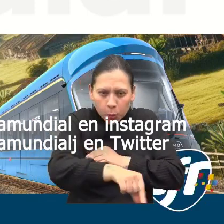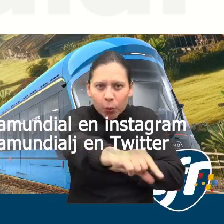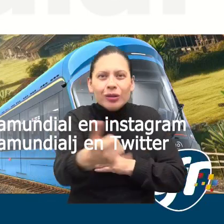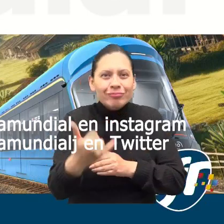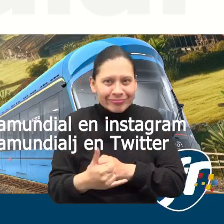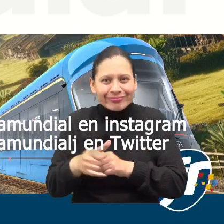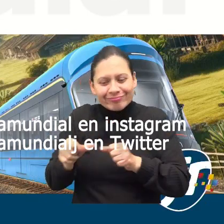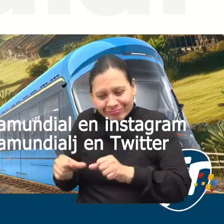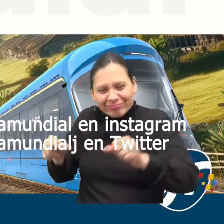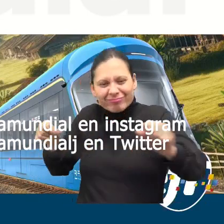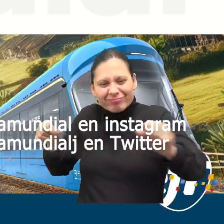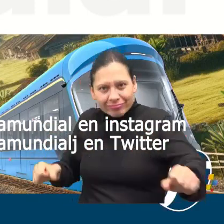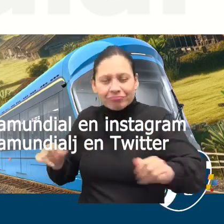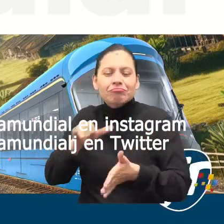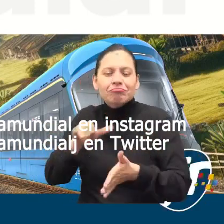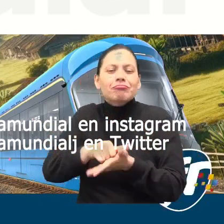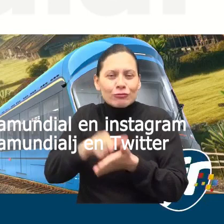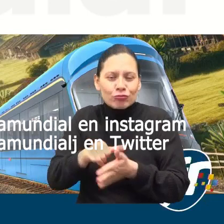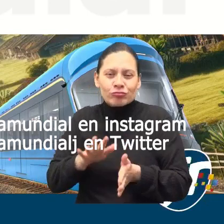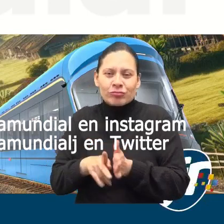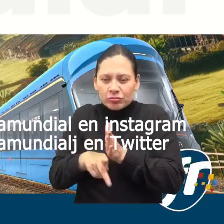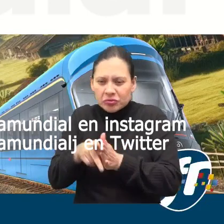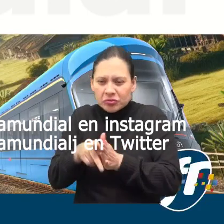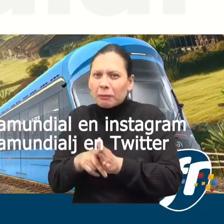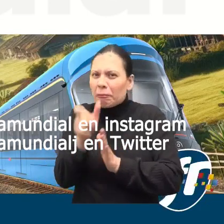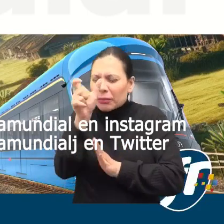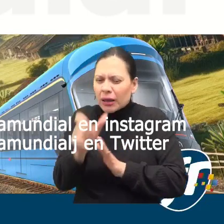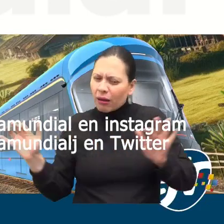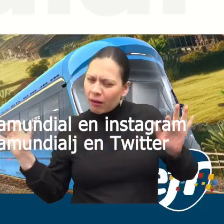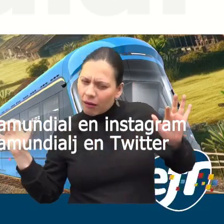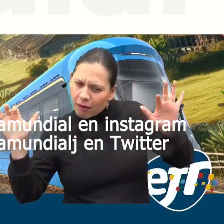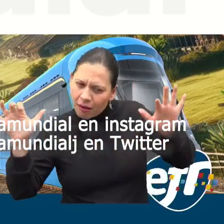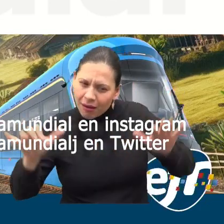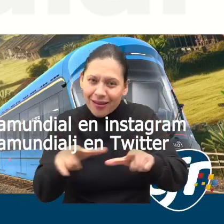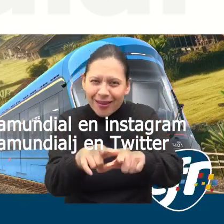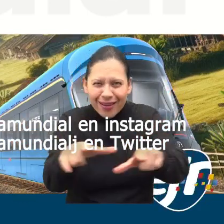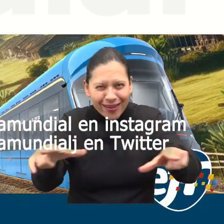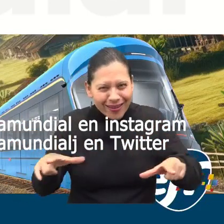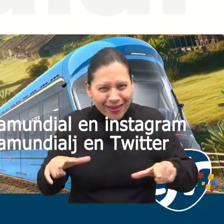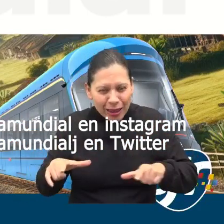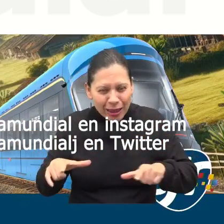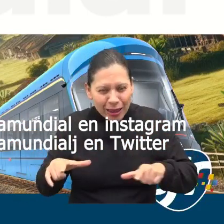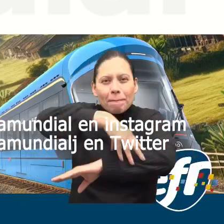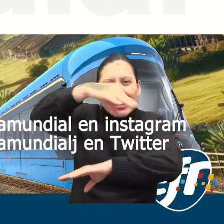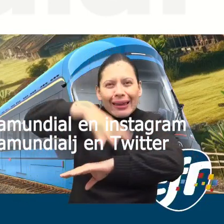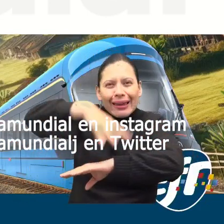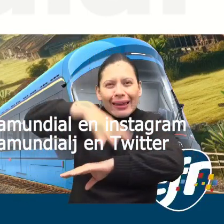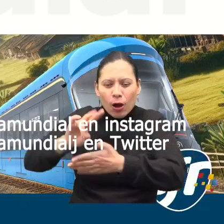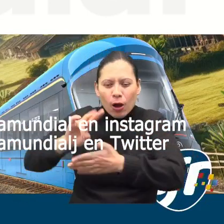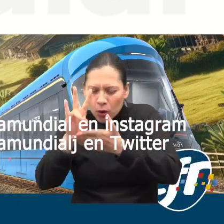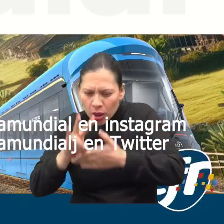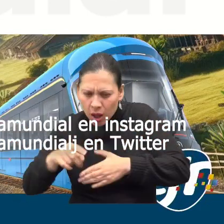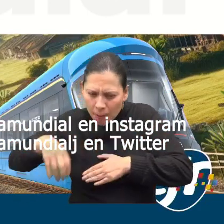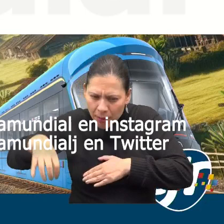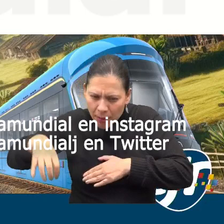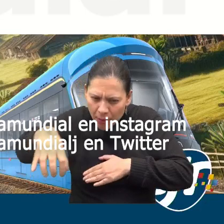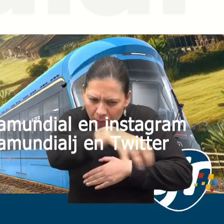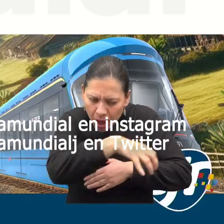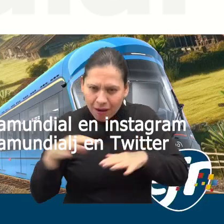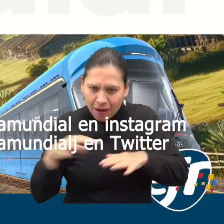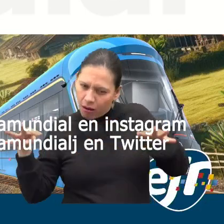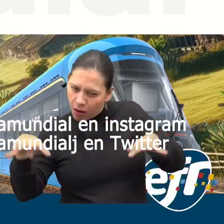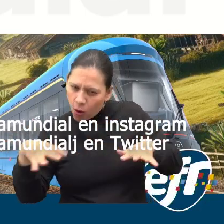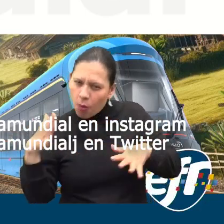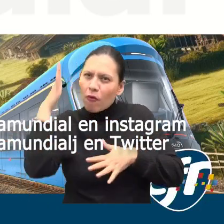las secciones de los vehículos de Regiotram de Occidente, para que la comunidad pueda conocer sus características, pero también que conozcan lo